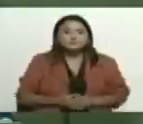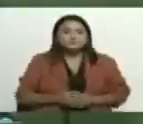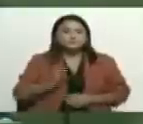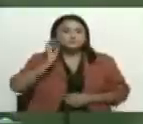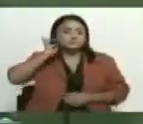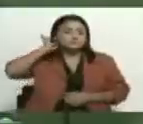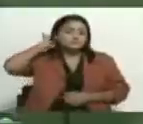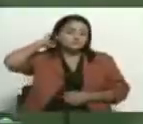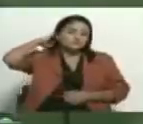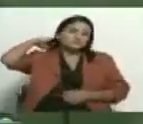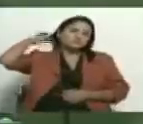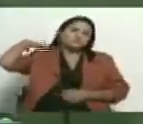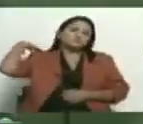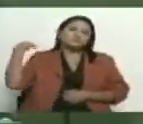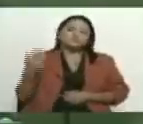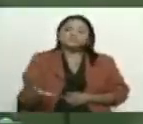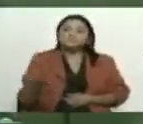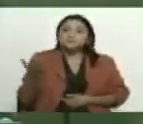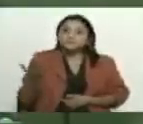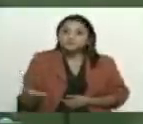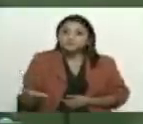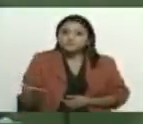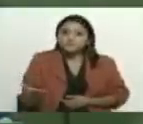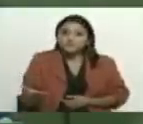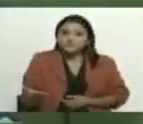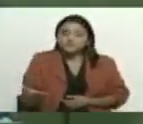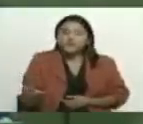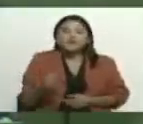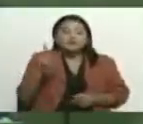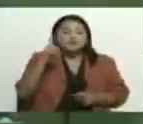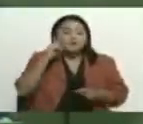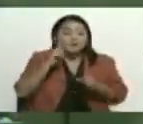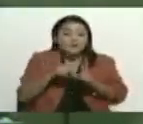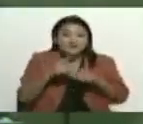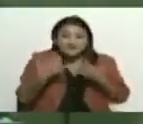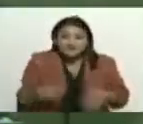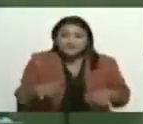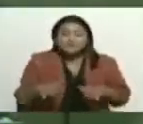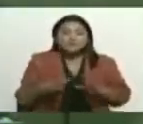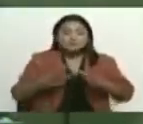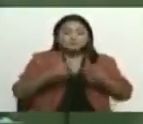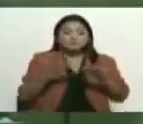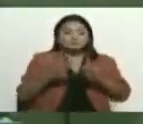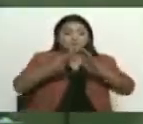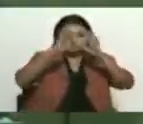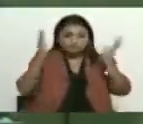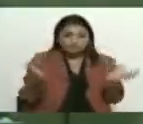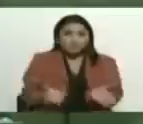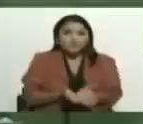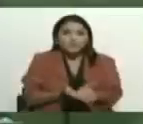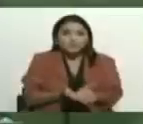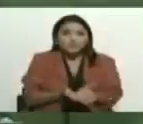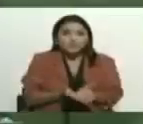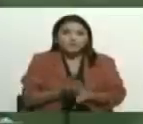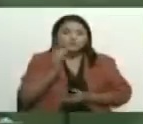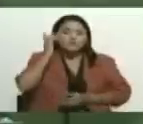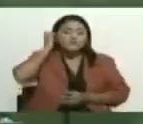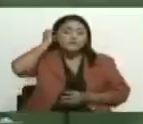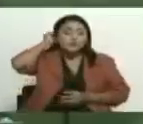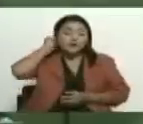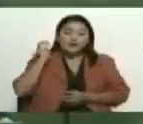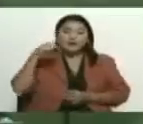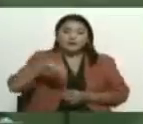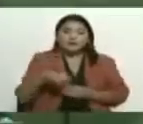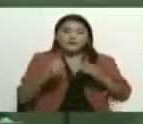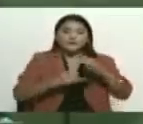financiera. Señor Presidente, entre los grandes desafíos que enfrenta hoy la humanidad en el marco de la crisis sistémica global y donde esta